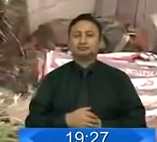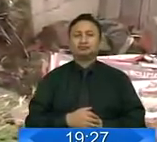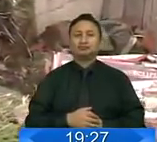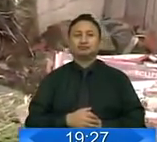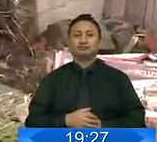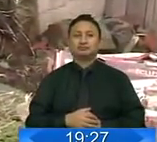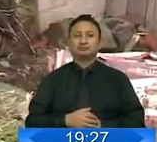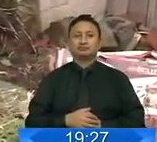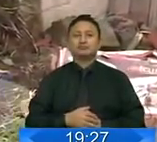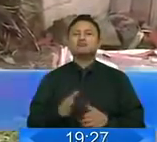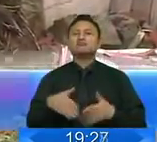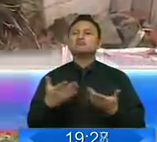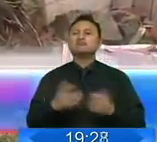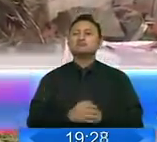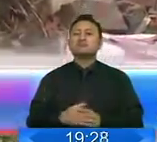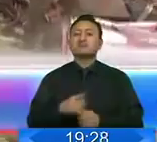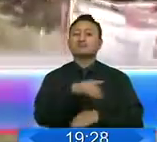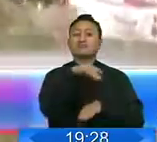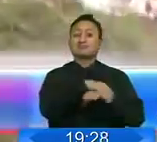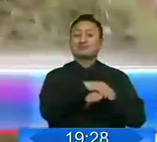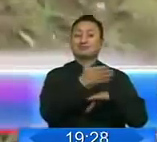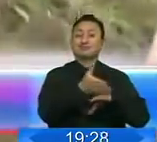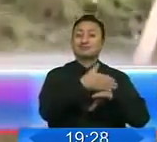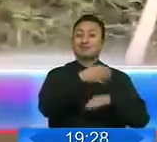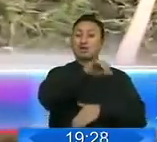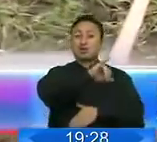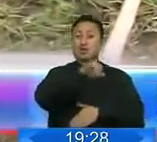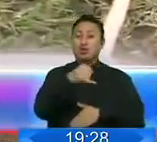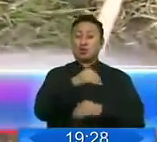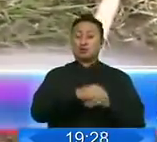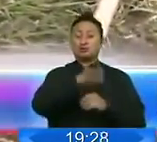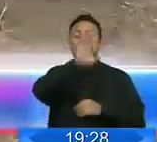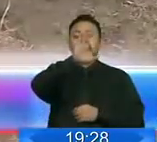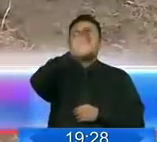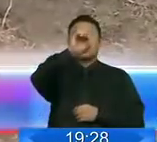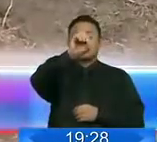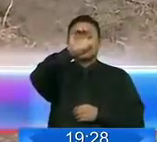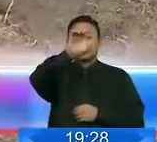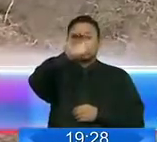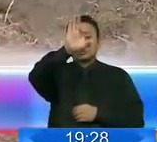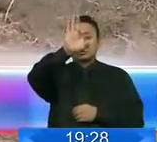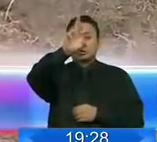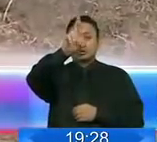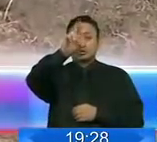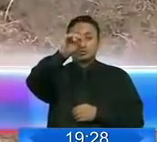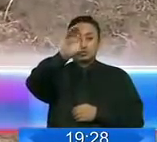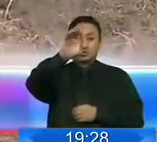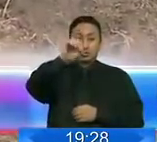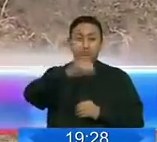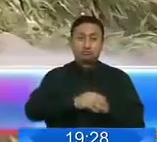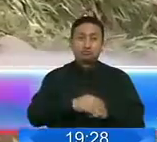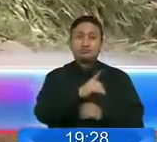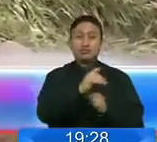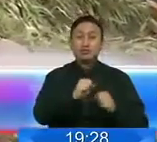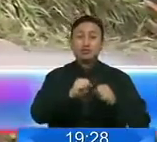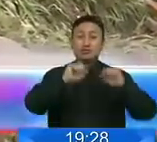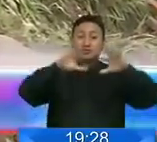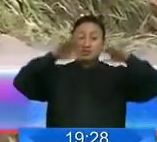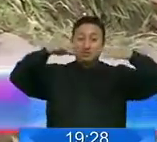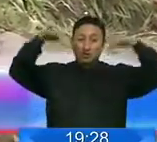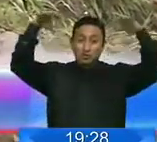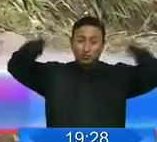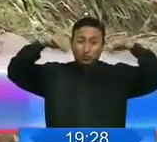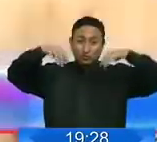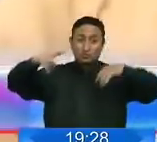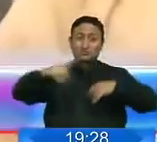El hecho se registró la tarde del pasado jueves en el sector de Toctiuco. Las fuertes lluvias provocaron un alud de tierra que ocasionó daños en esta